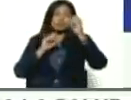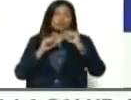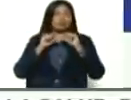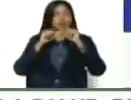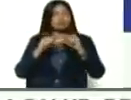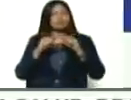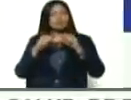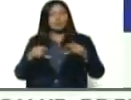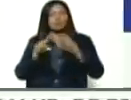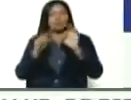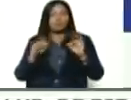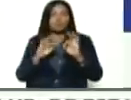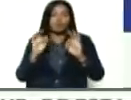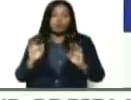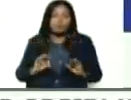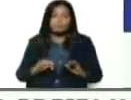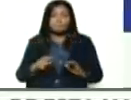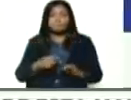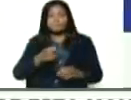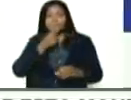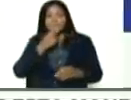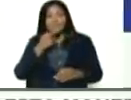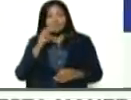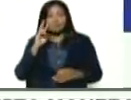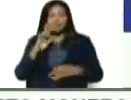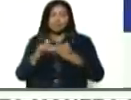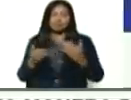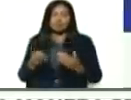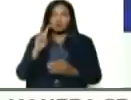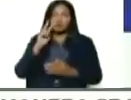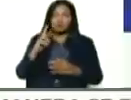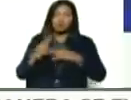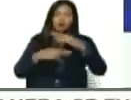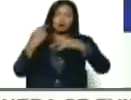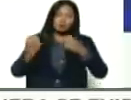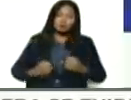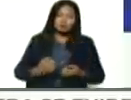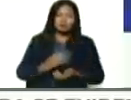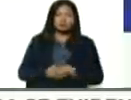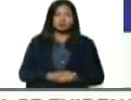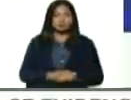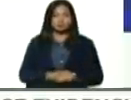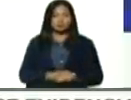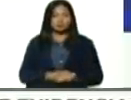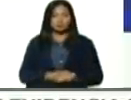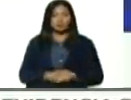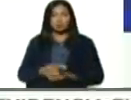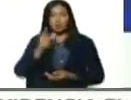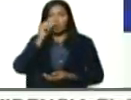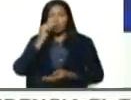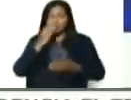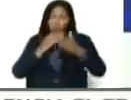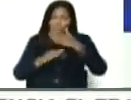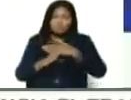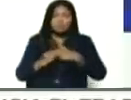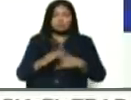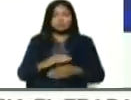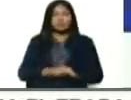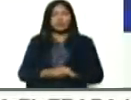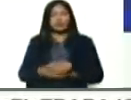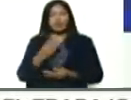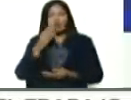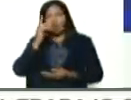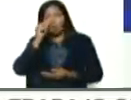es una cosa bonita que sólo se ve en revolución el hombre humilde el hombre de a pie el hombre